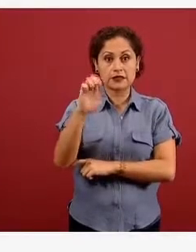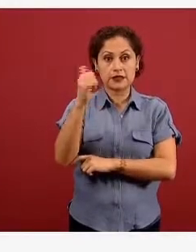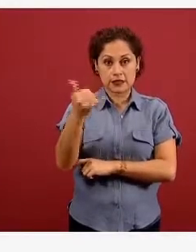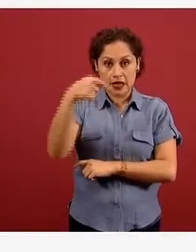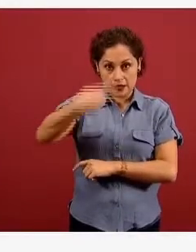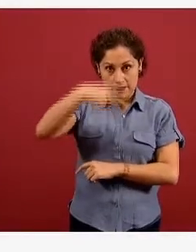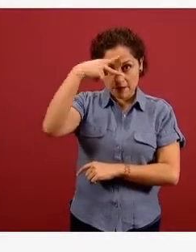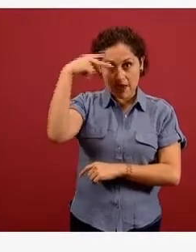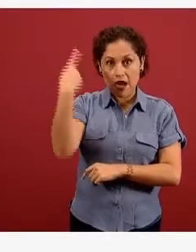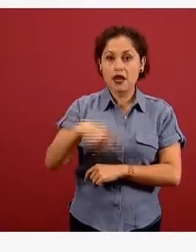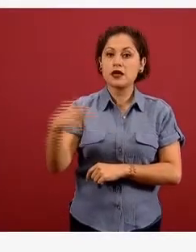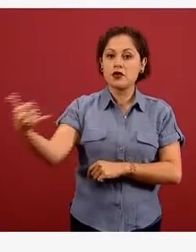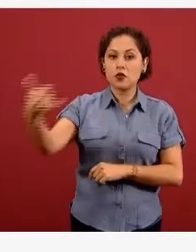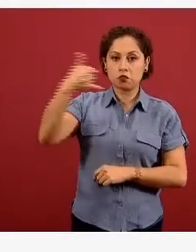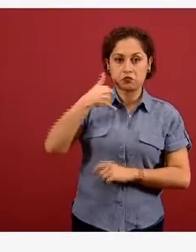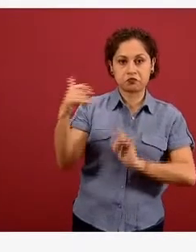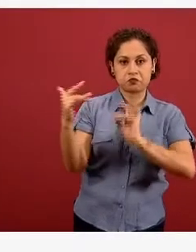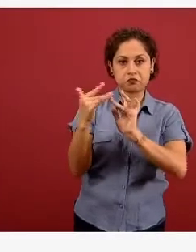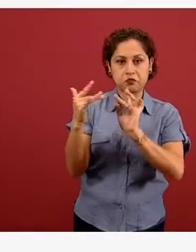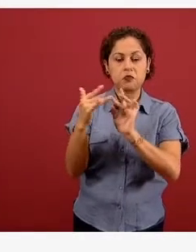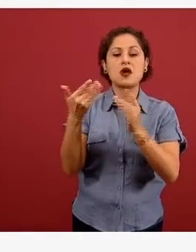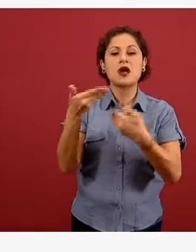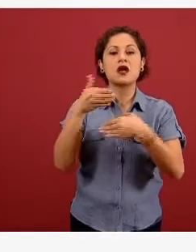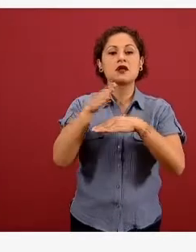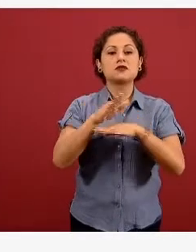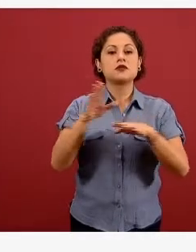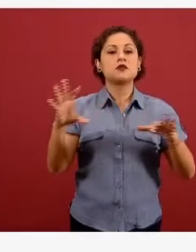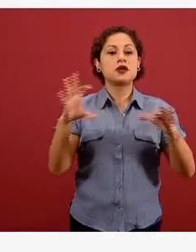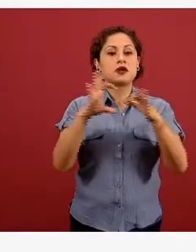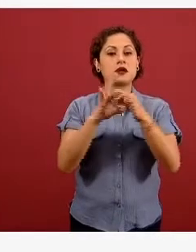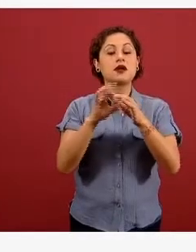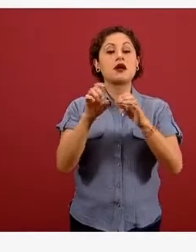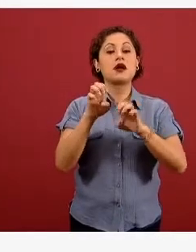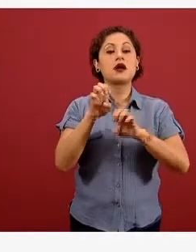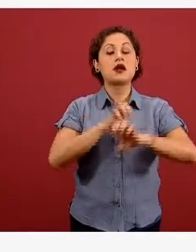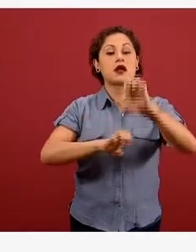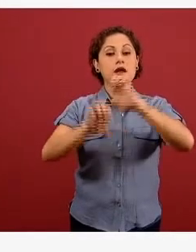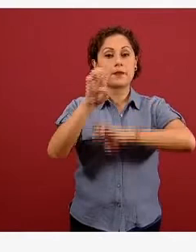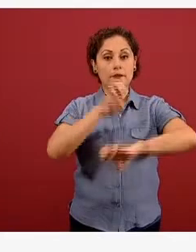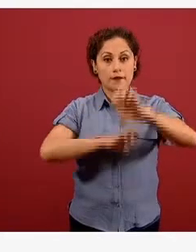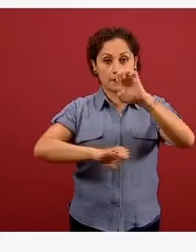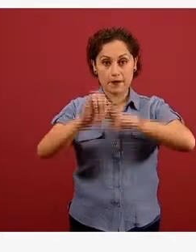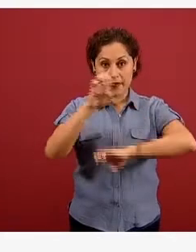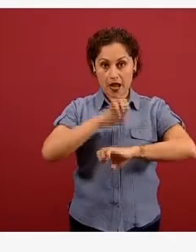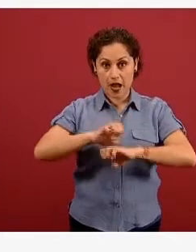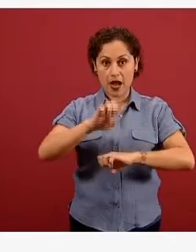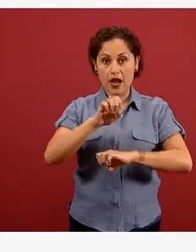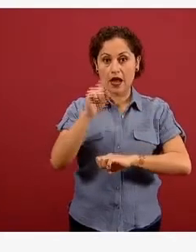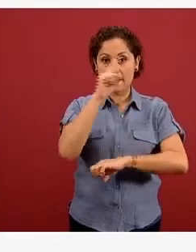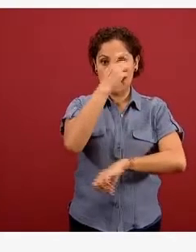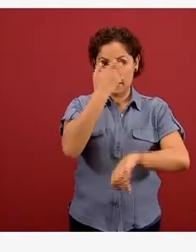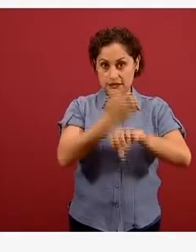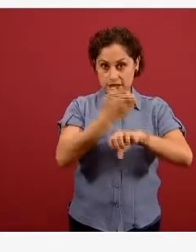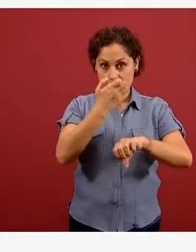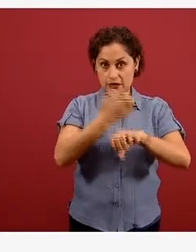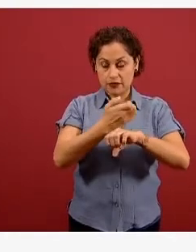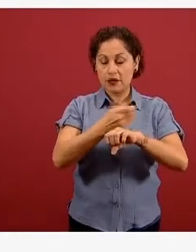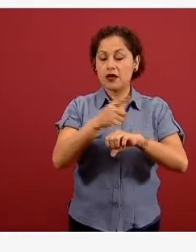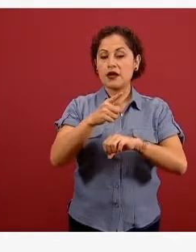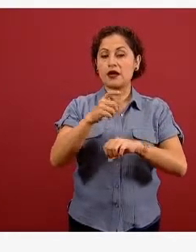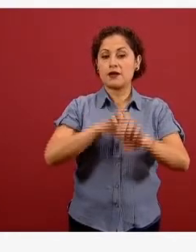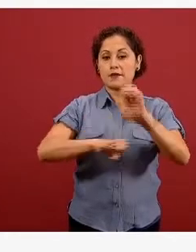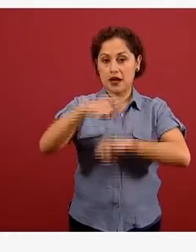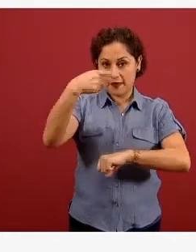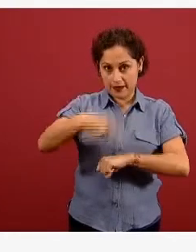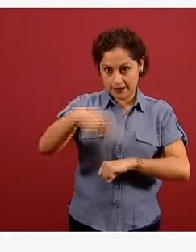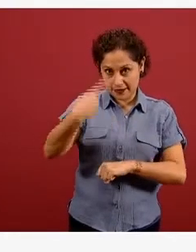con nosotros a través de la embajada, a través de la agregada de salud de la Embajada de Estados Unidos en México,